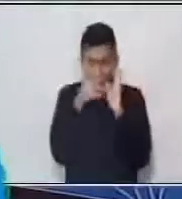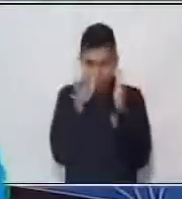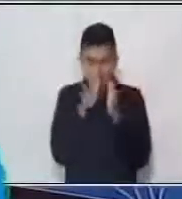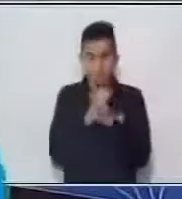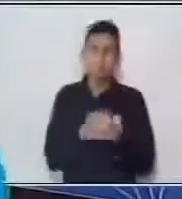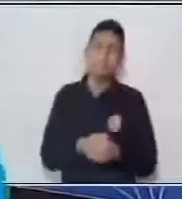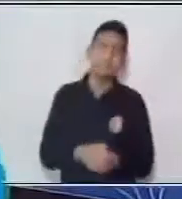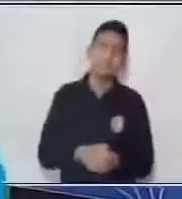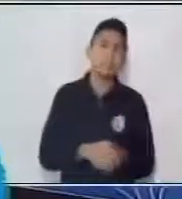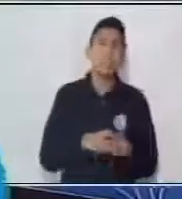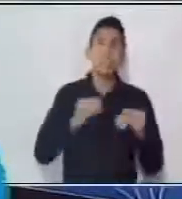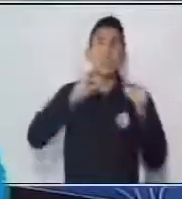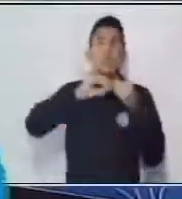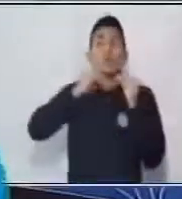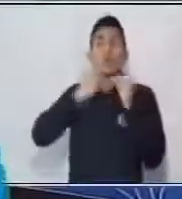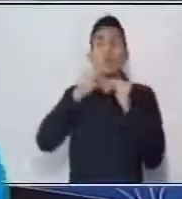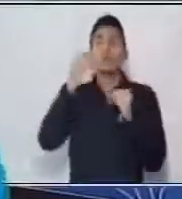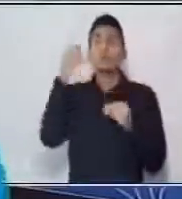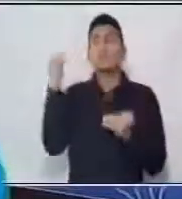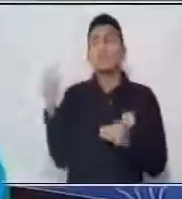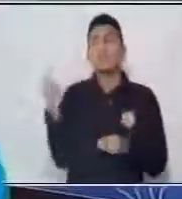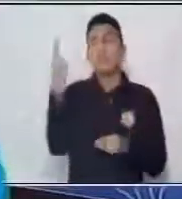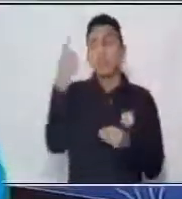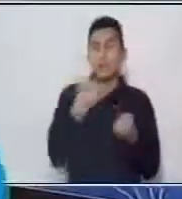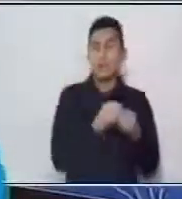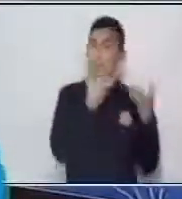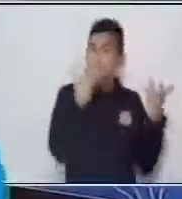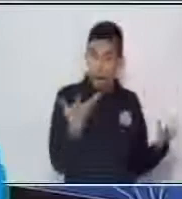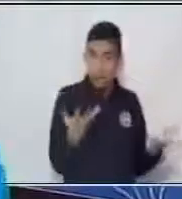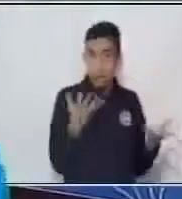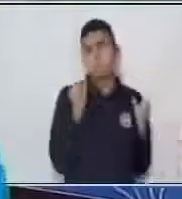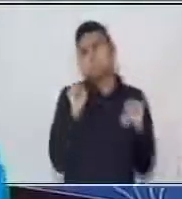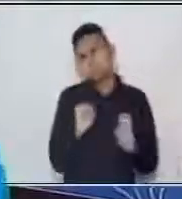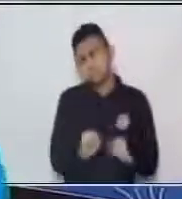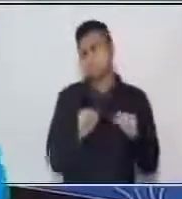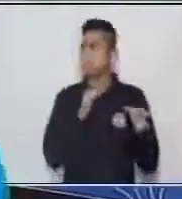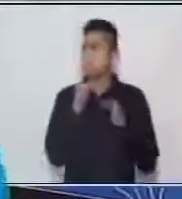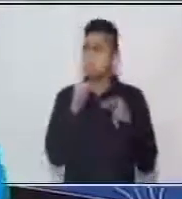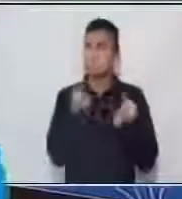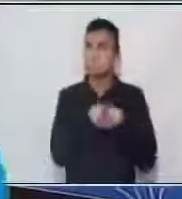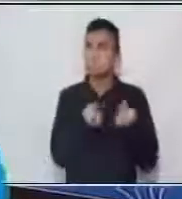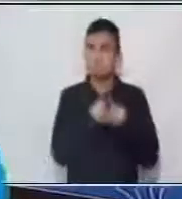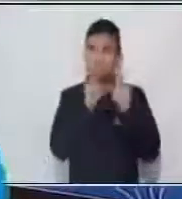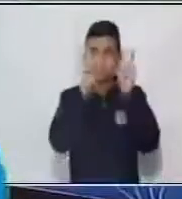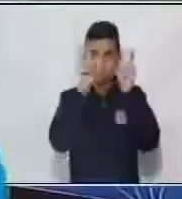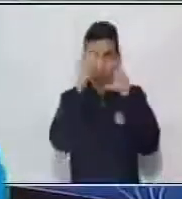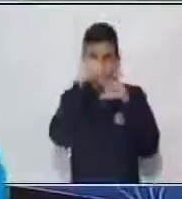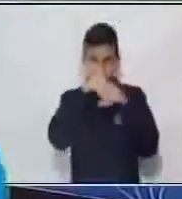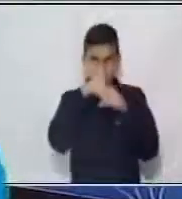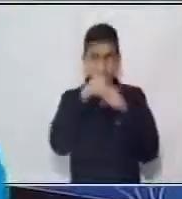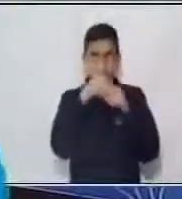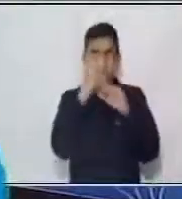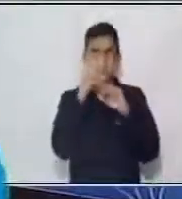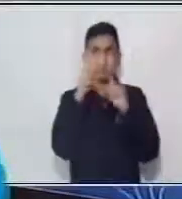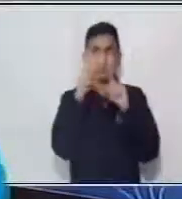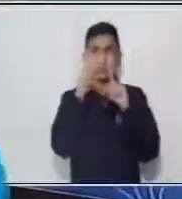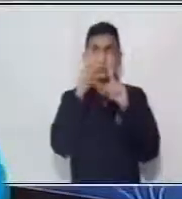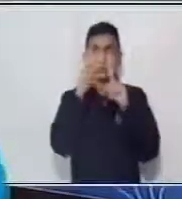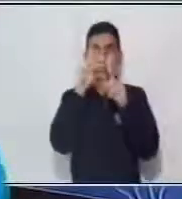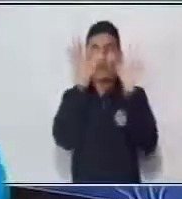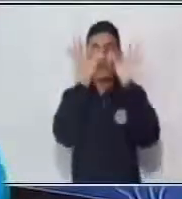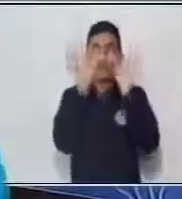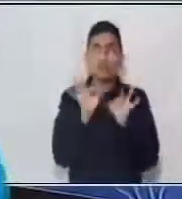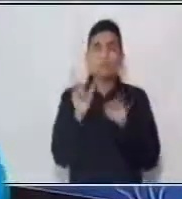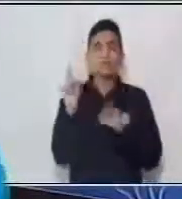que hablamos del número, que es singular y plural, también podríamos decirte que en este caso, aparte de las formas que tenemos